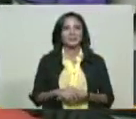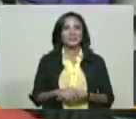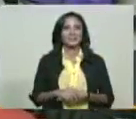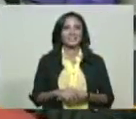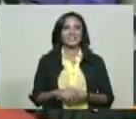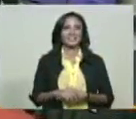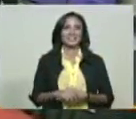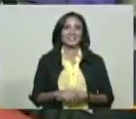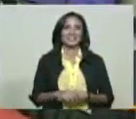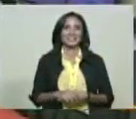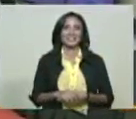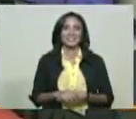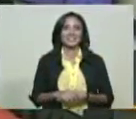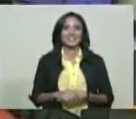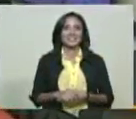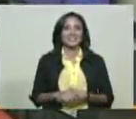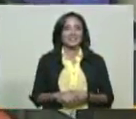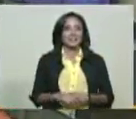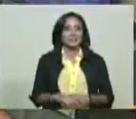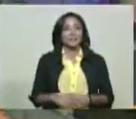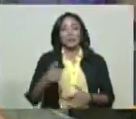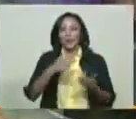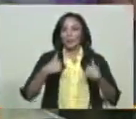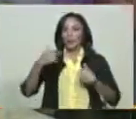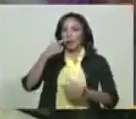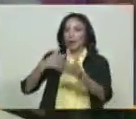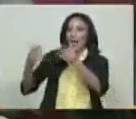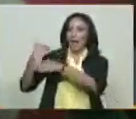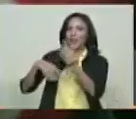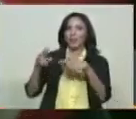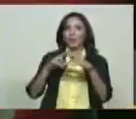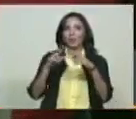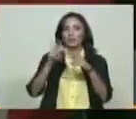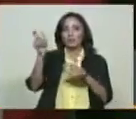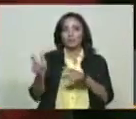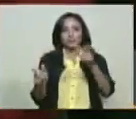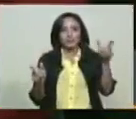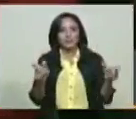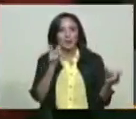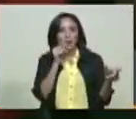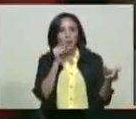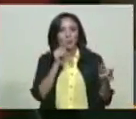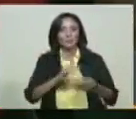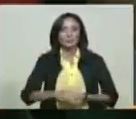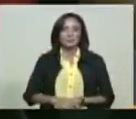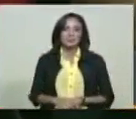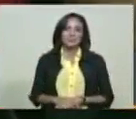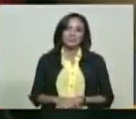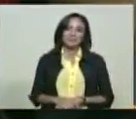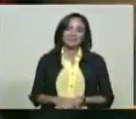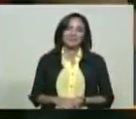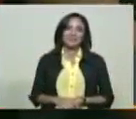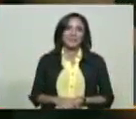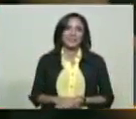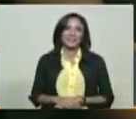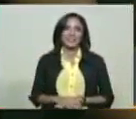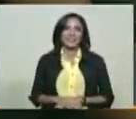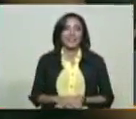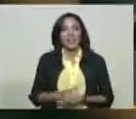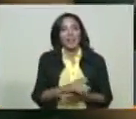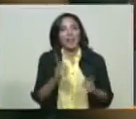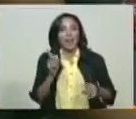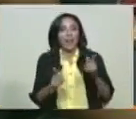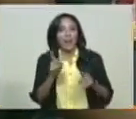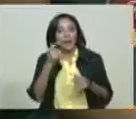yo era un muchachito cuando conocí a david ya fernando y otros compañeros y lamentablemente